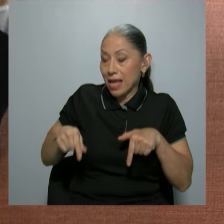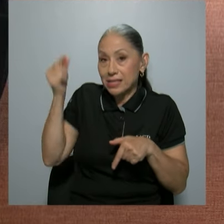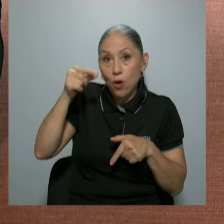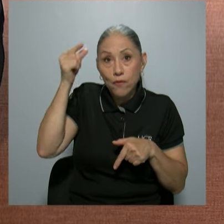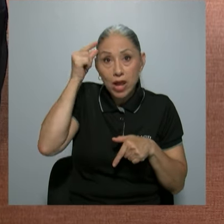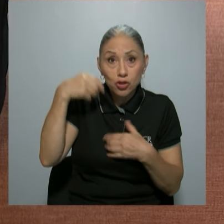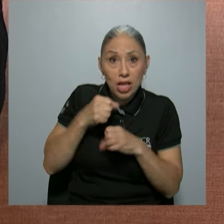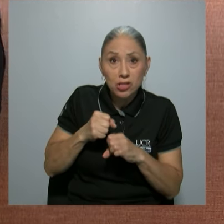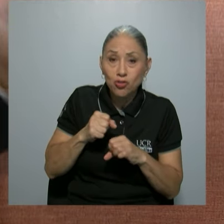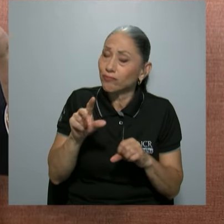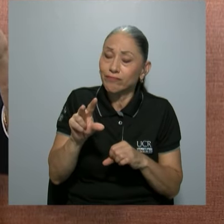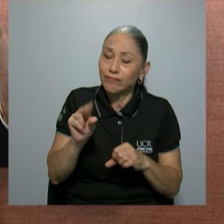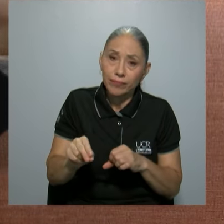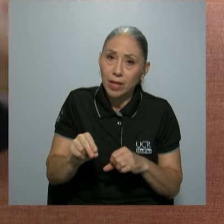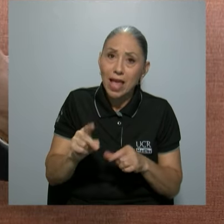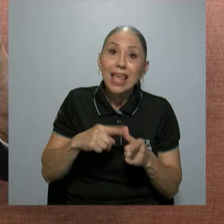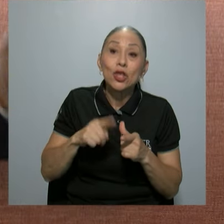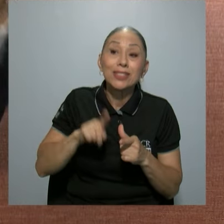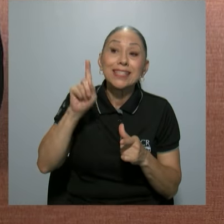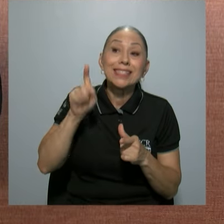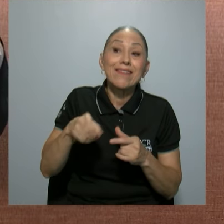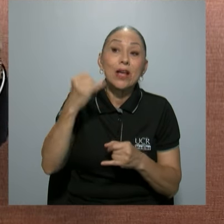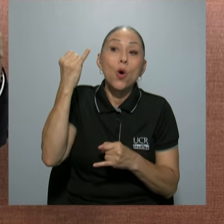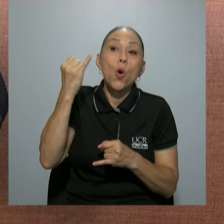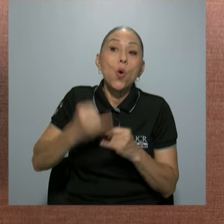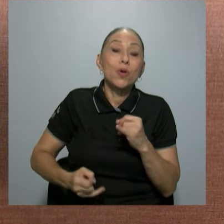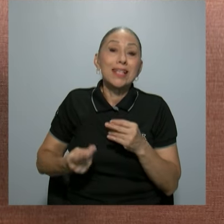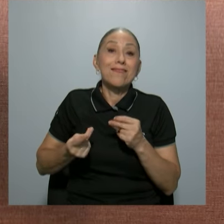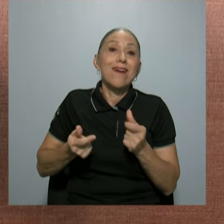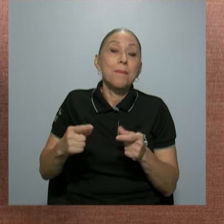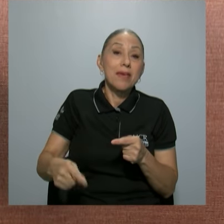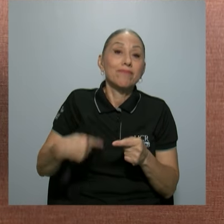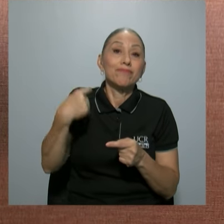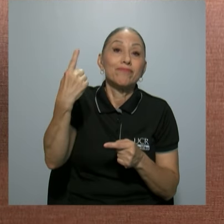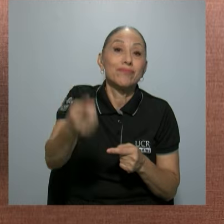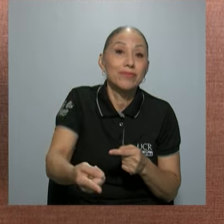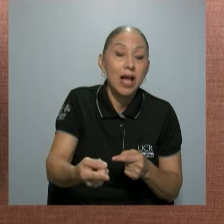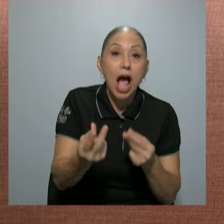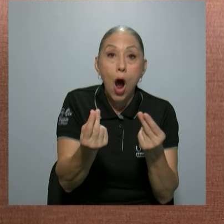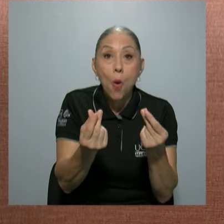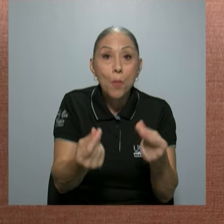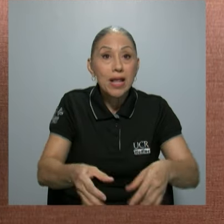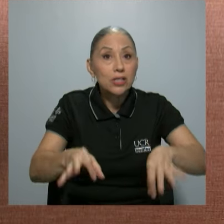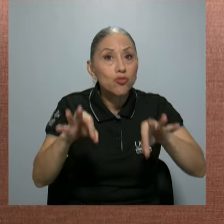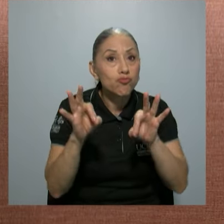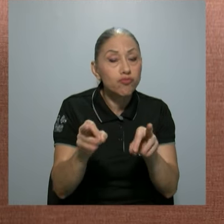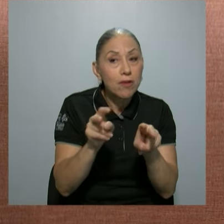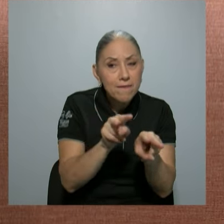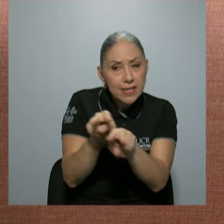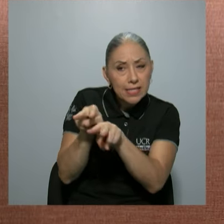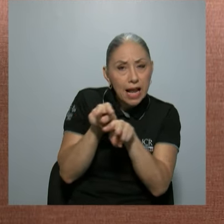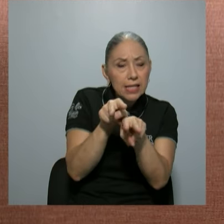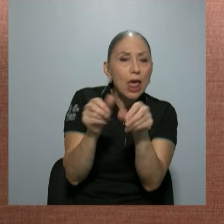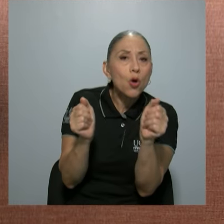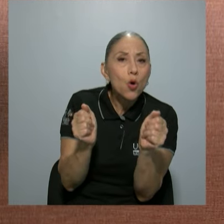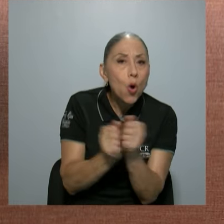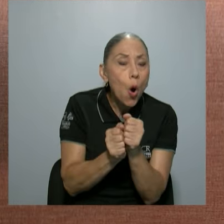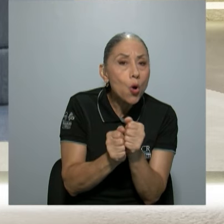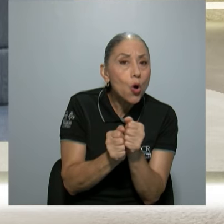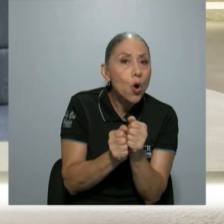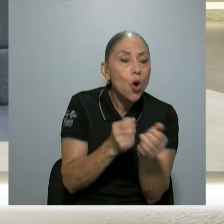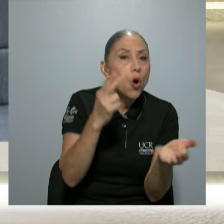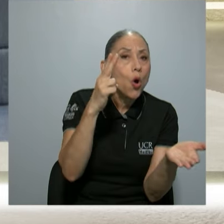tener que ser concluida rápidamente a un precio muy fiscalizado por concesión o por algún tipo de alianza